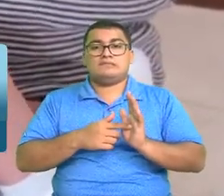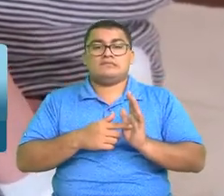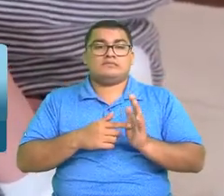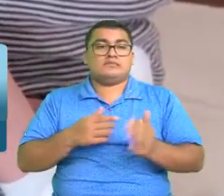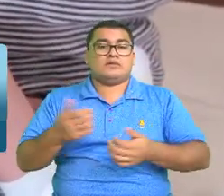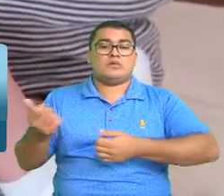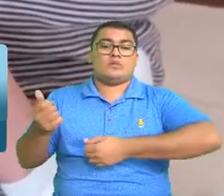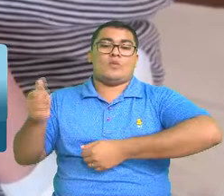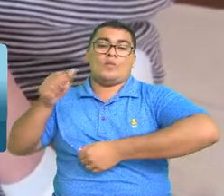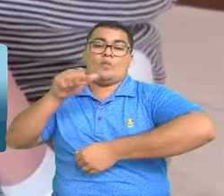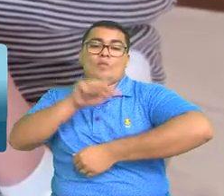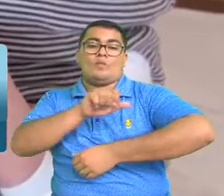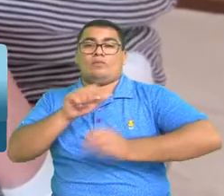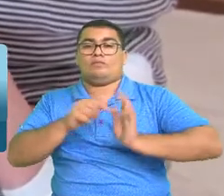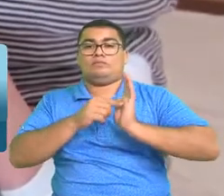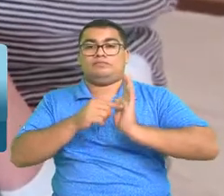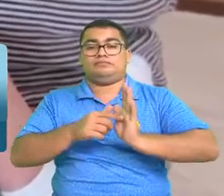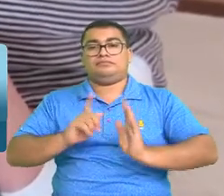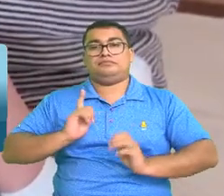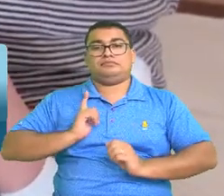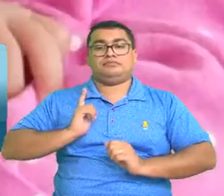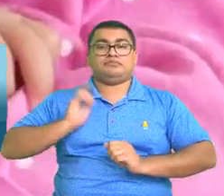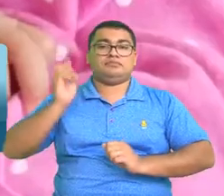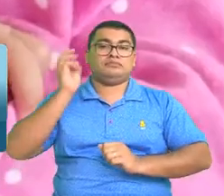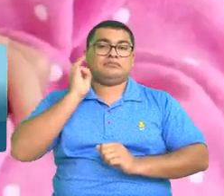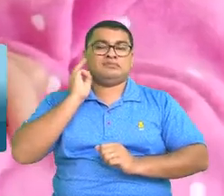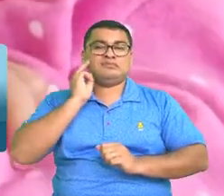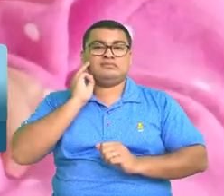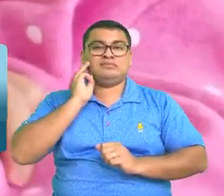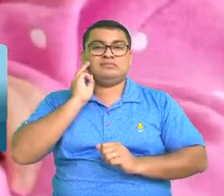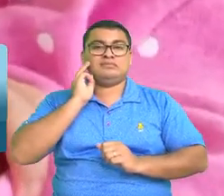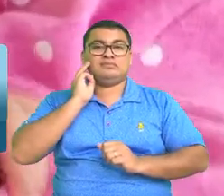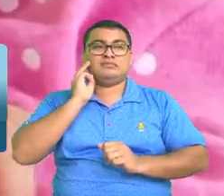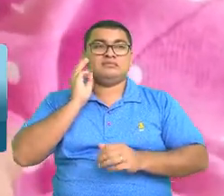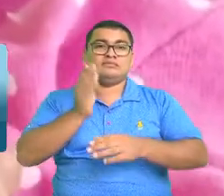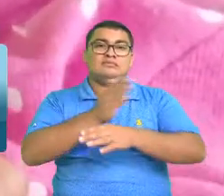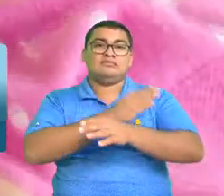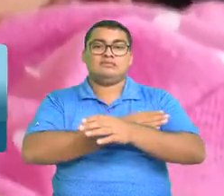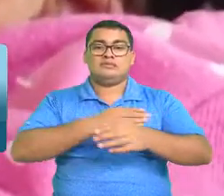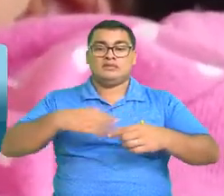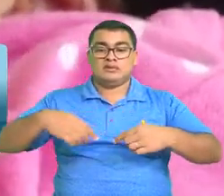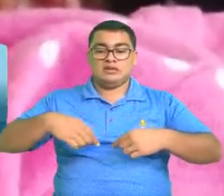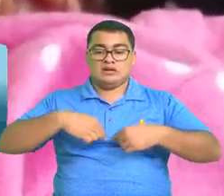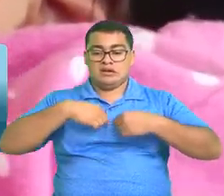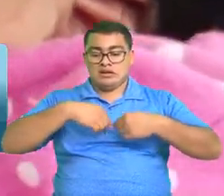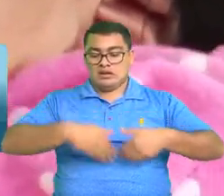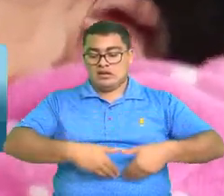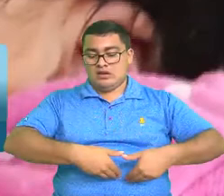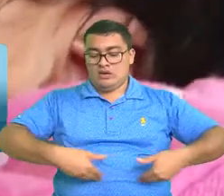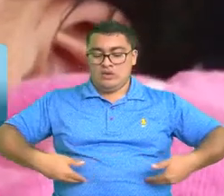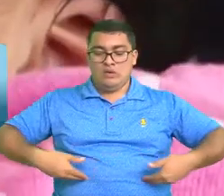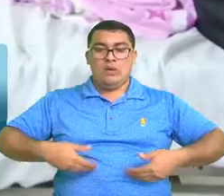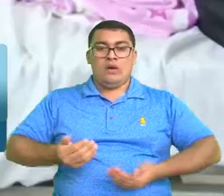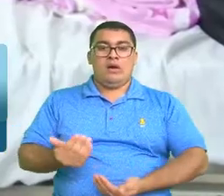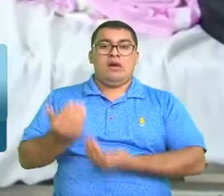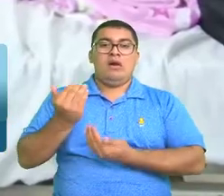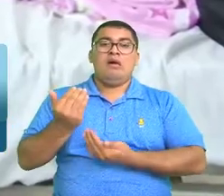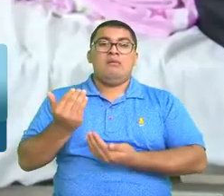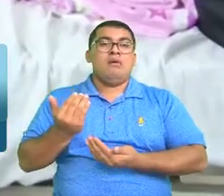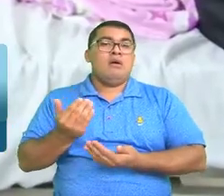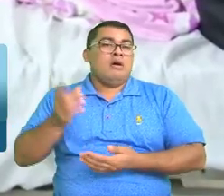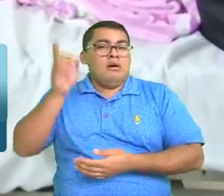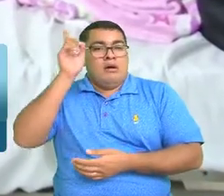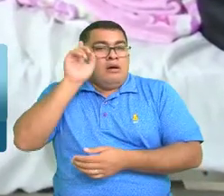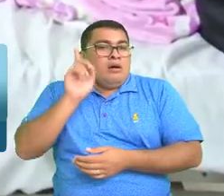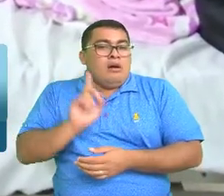fórmula. Porque, por ejemplo, si tenemos una madre que ha sido operada o no está capacitada de dar leche por